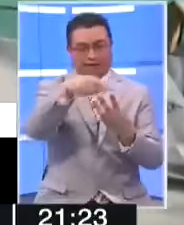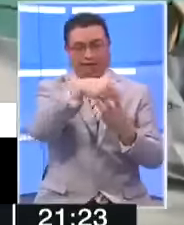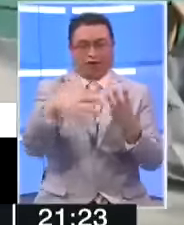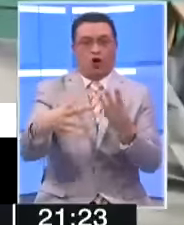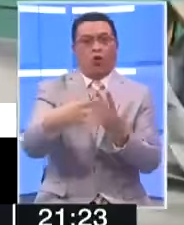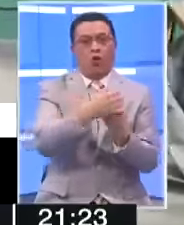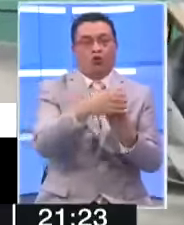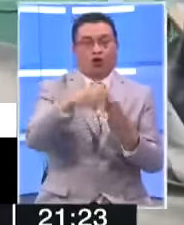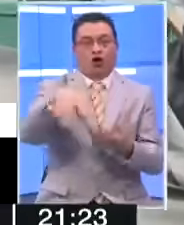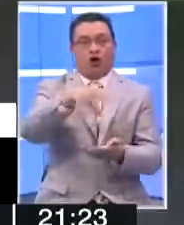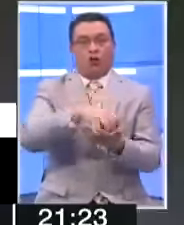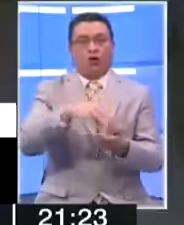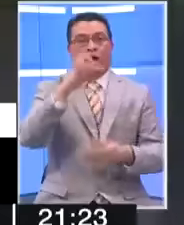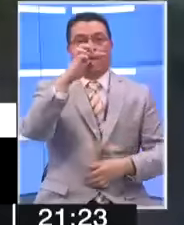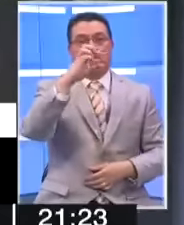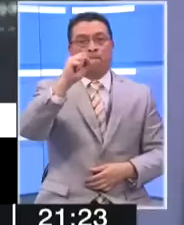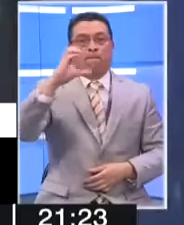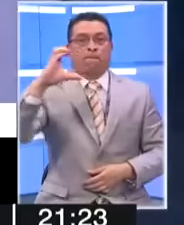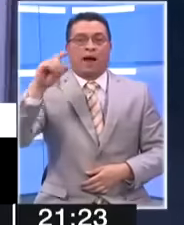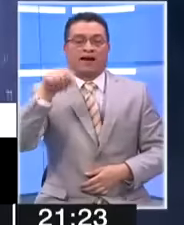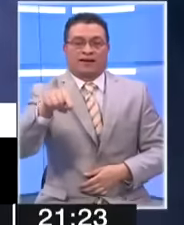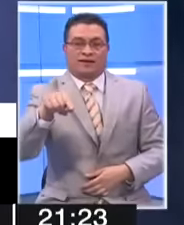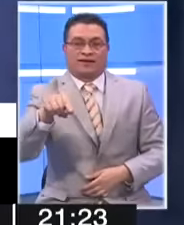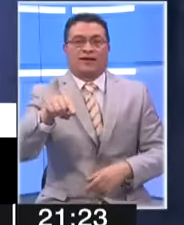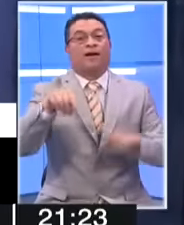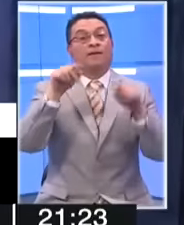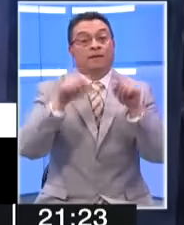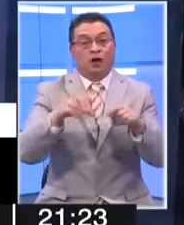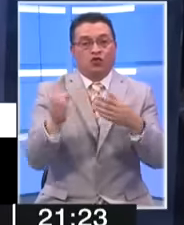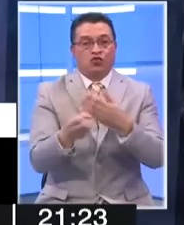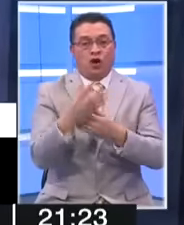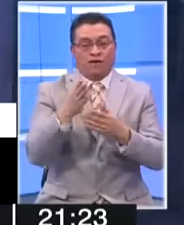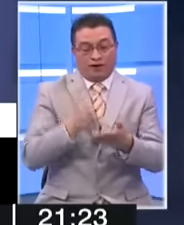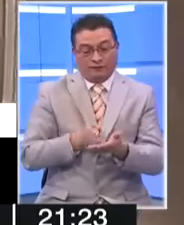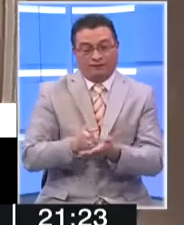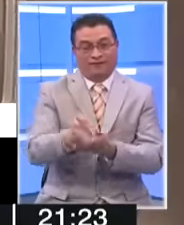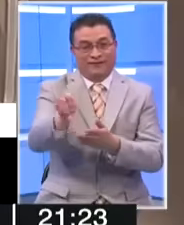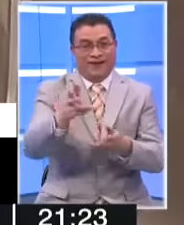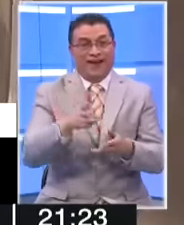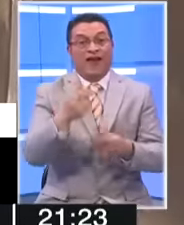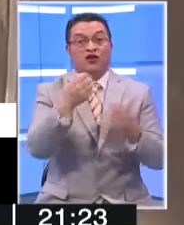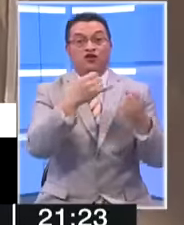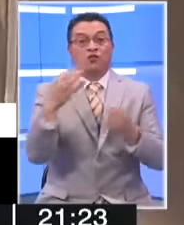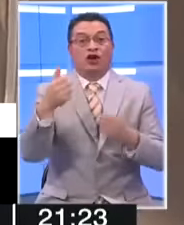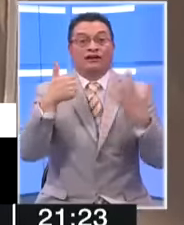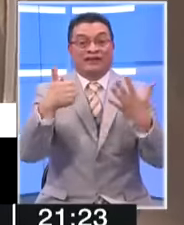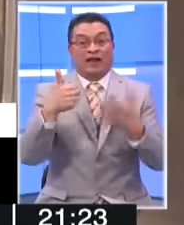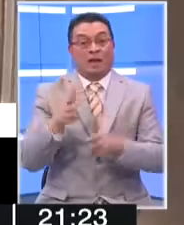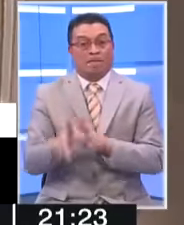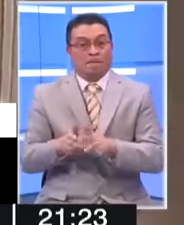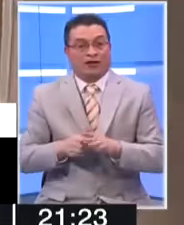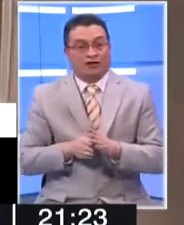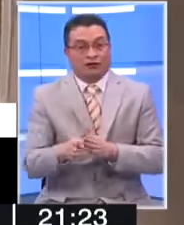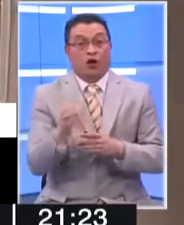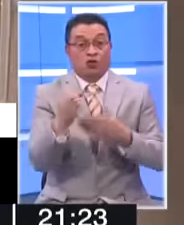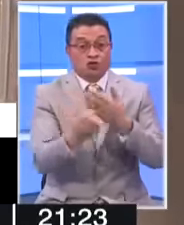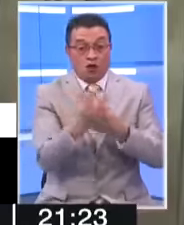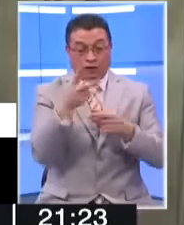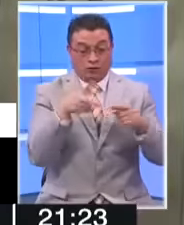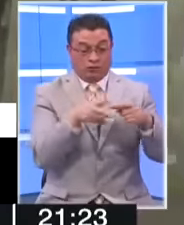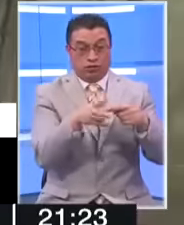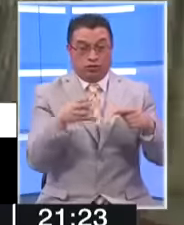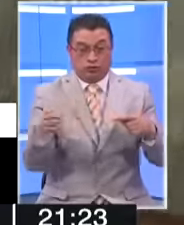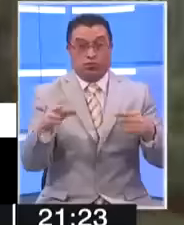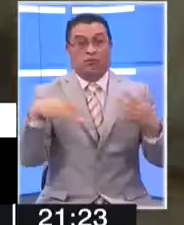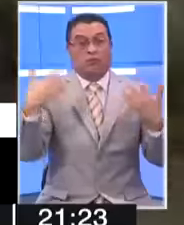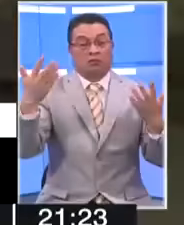estará ubicada en la comuna de Pedro Aguirre Cerda como parte de la nueva línea 6 del tren subterráneo. Se espera que la nueva estación sea inaugurada el